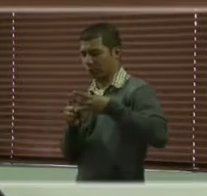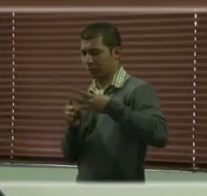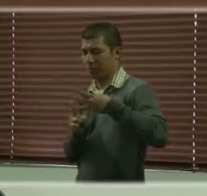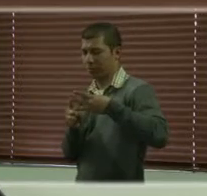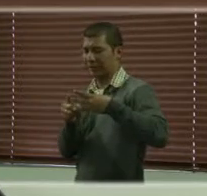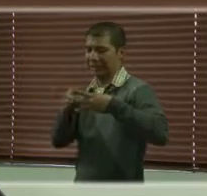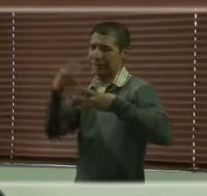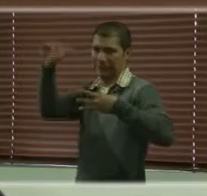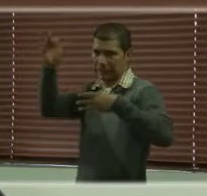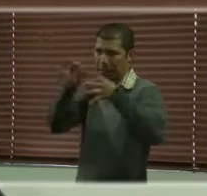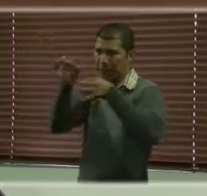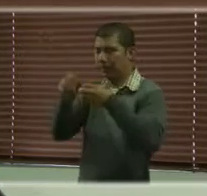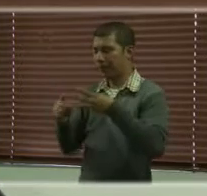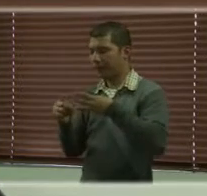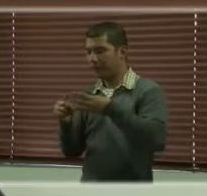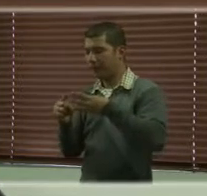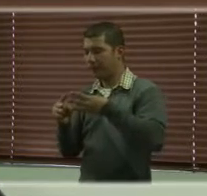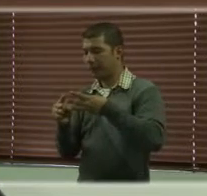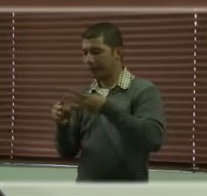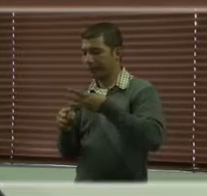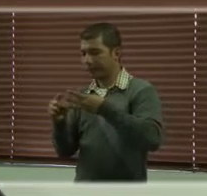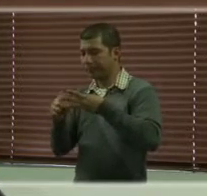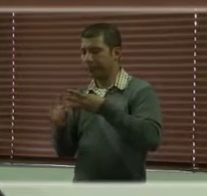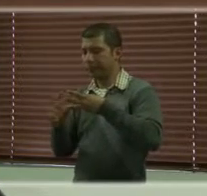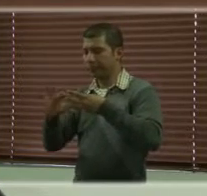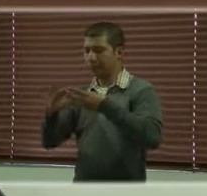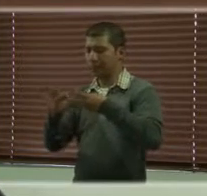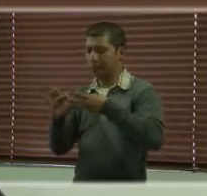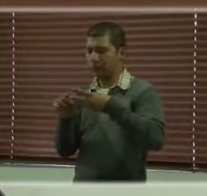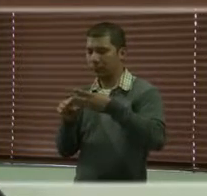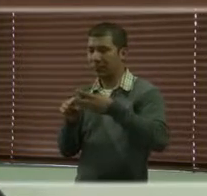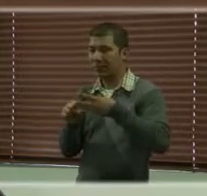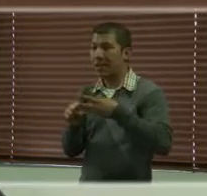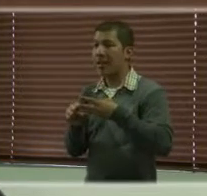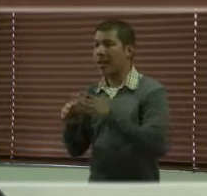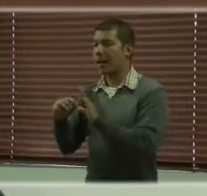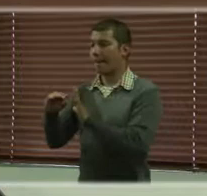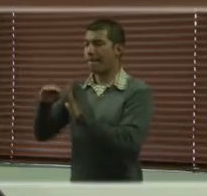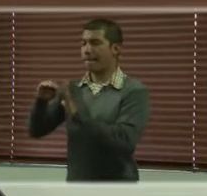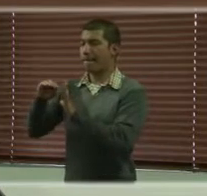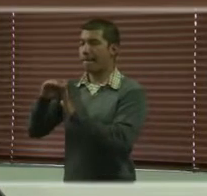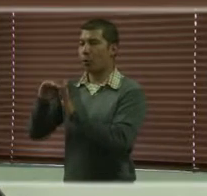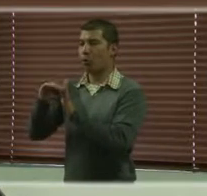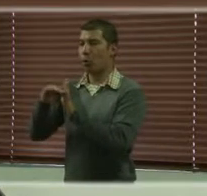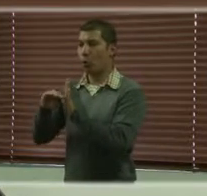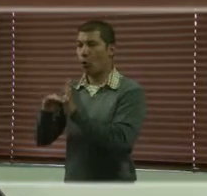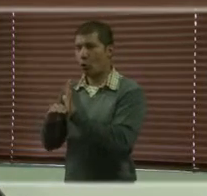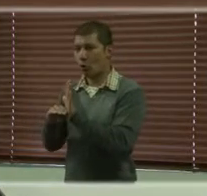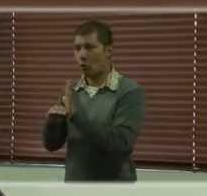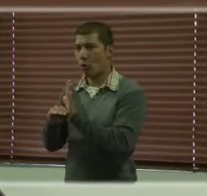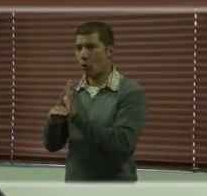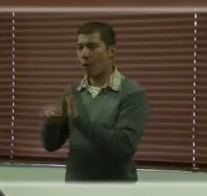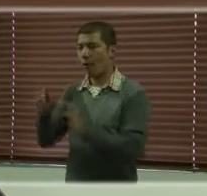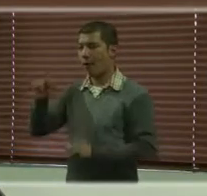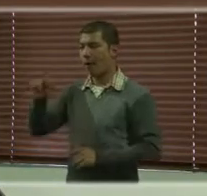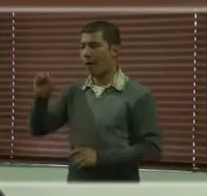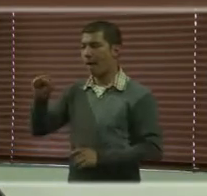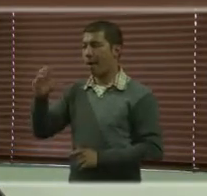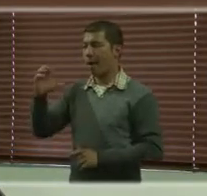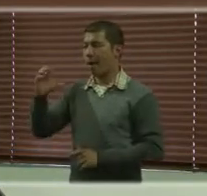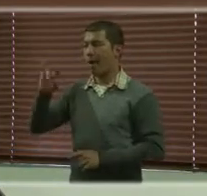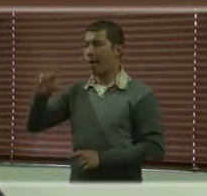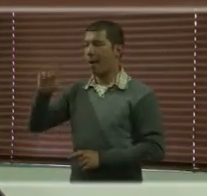y también por eso las separé están definidas en el protocolo facultativo o protocolo opcional Y entonces